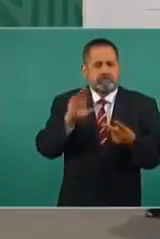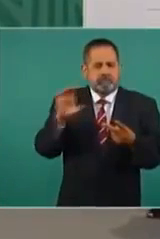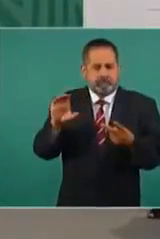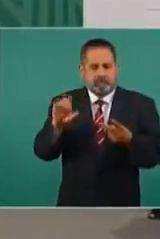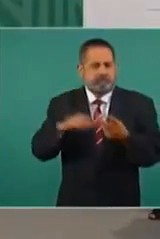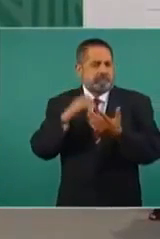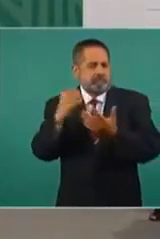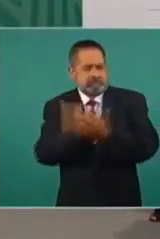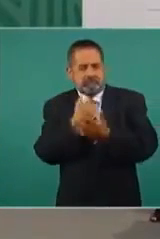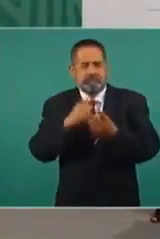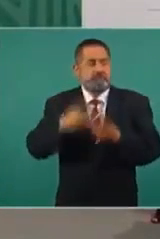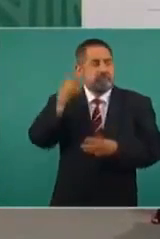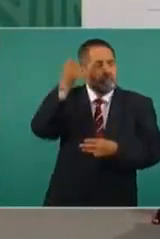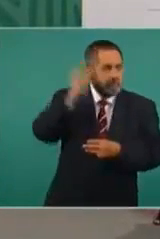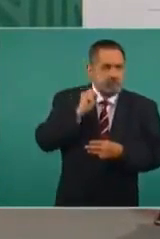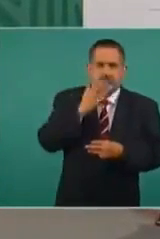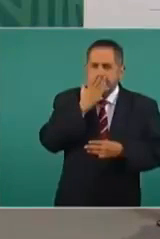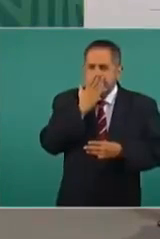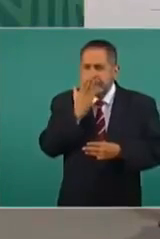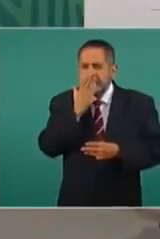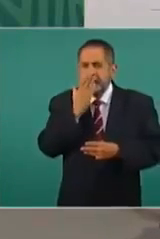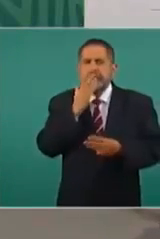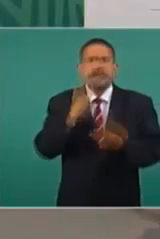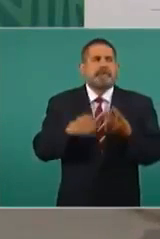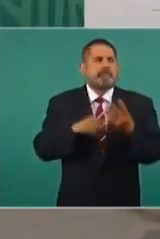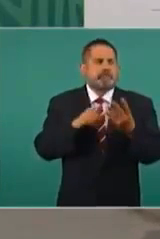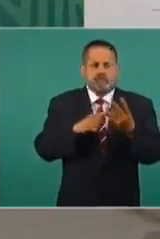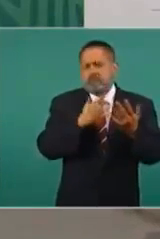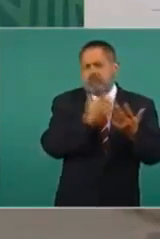República. Ese es mi comentario, Belén. Así es, Mario. Como siempre, un gusto.